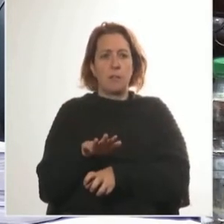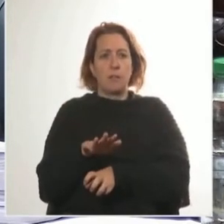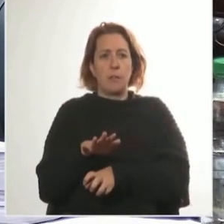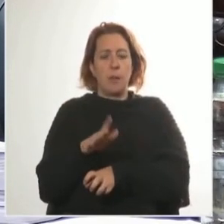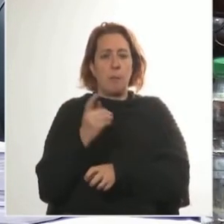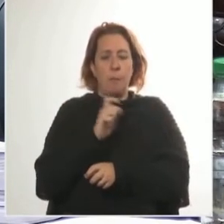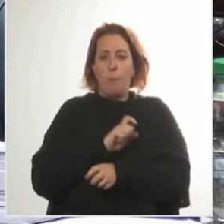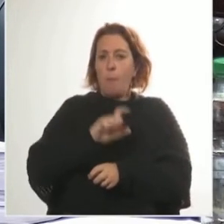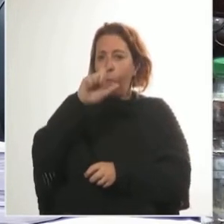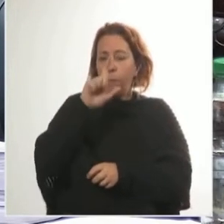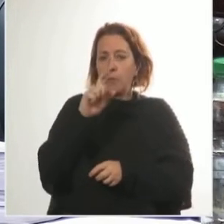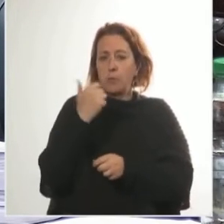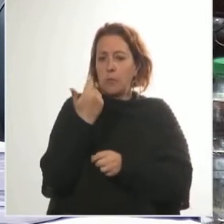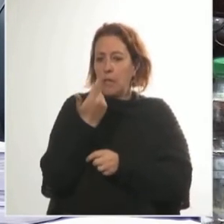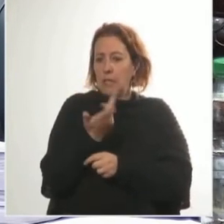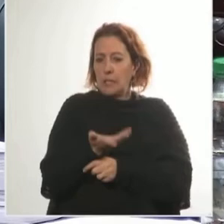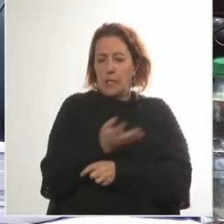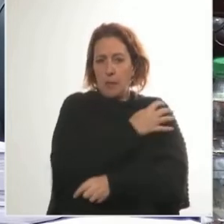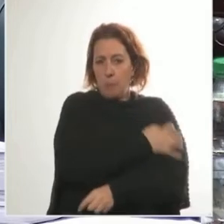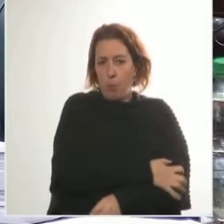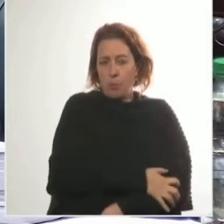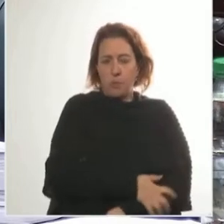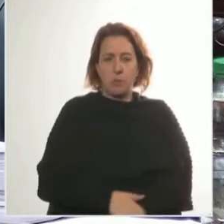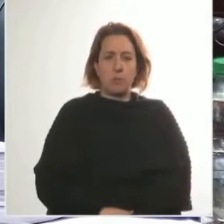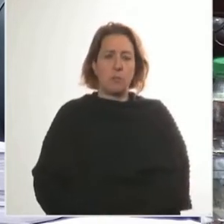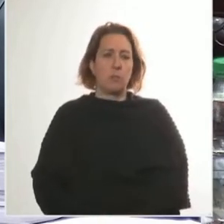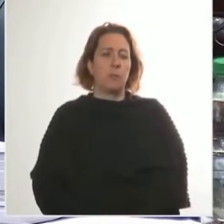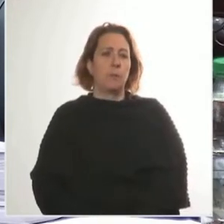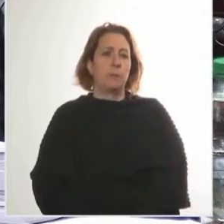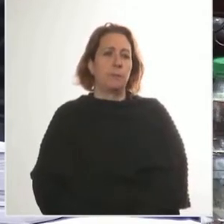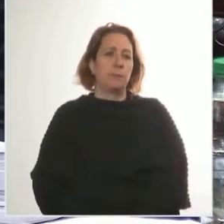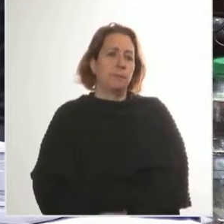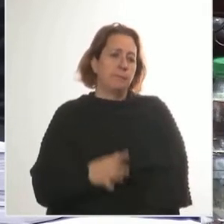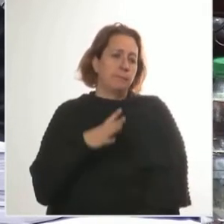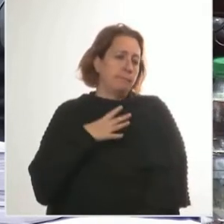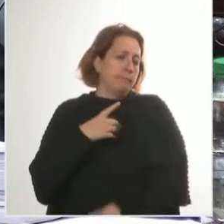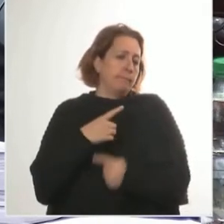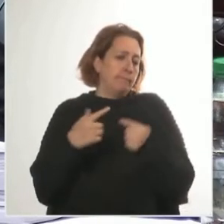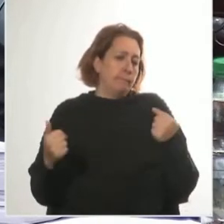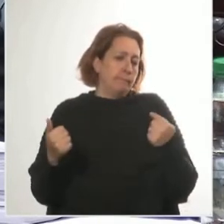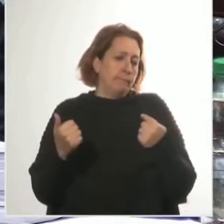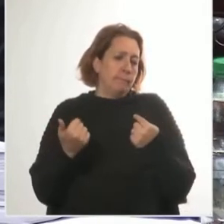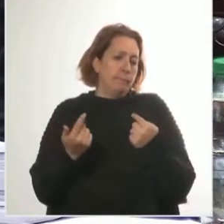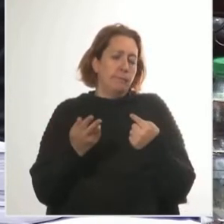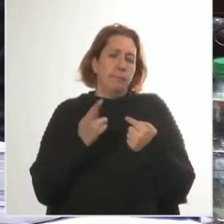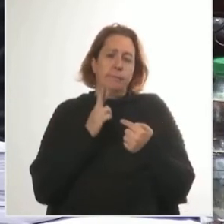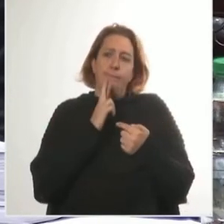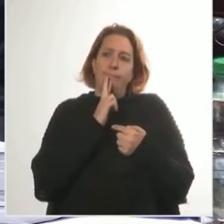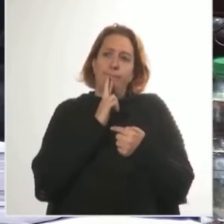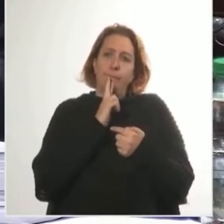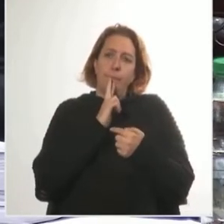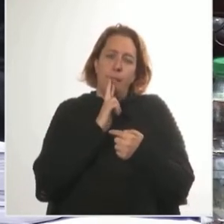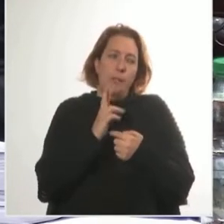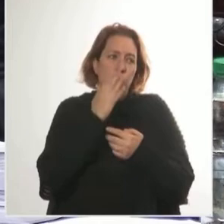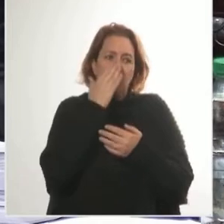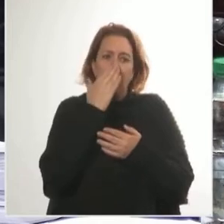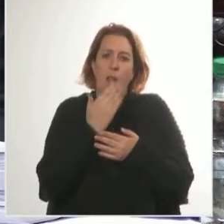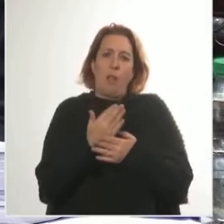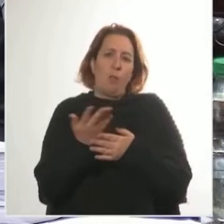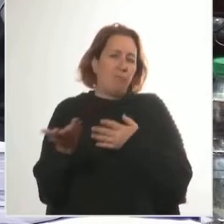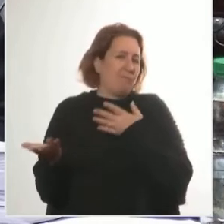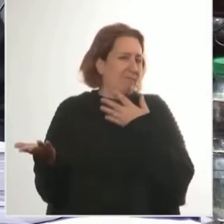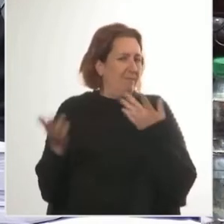el aumento en la cantidad de pobres. Y hay cosas que resultan paradójicas, ¿verdad?, porque hoy